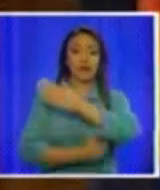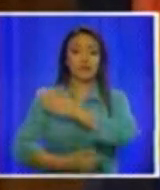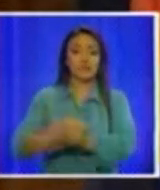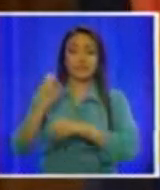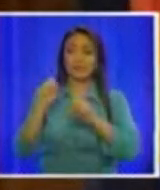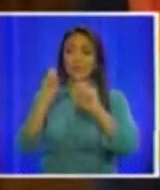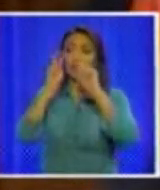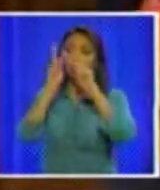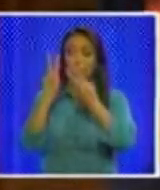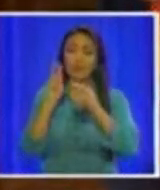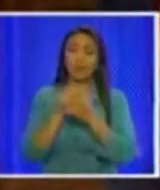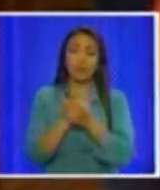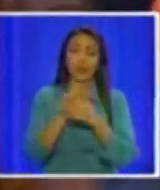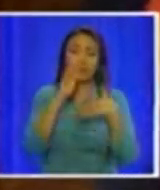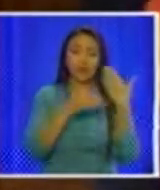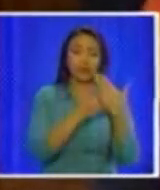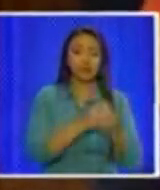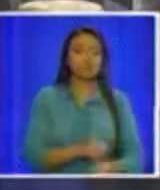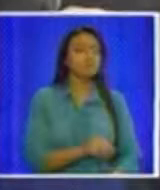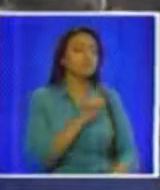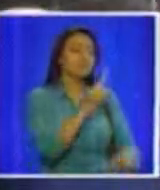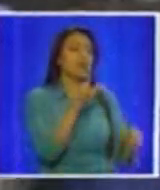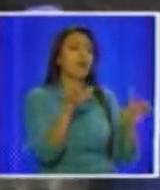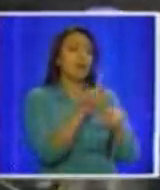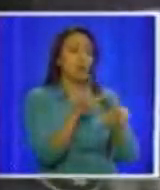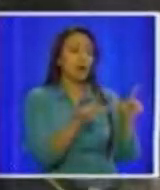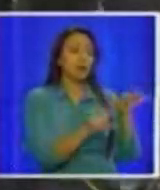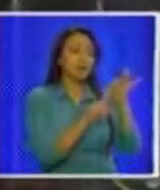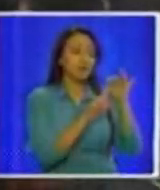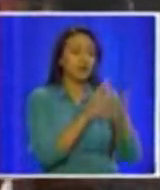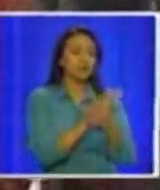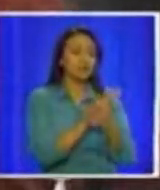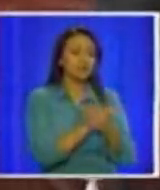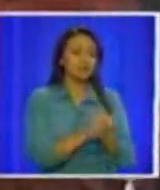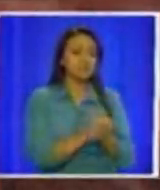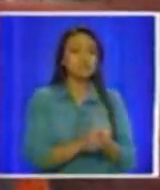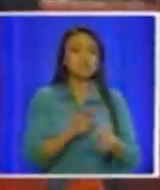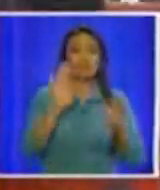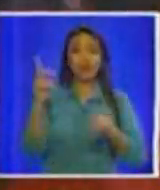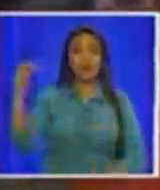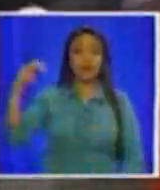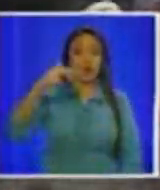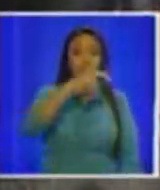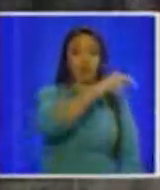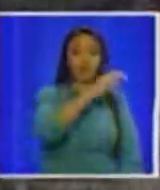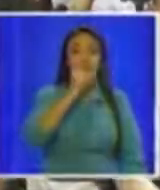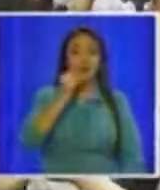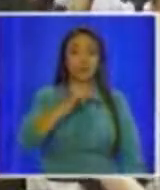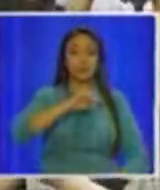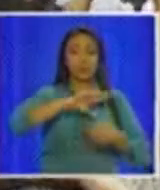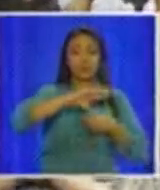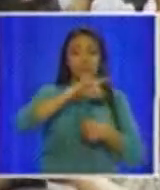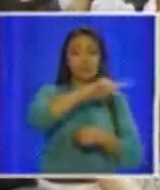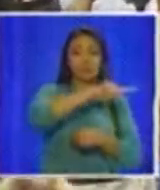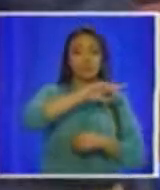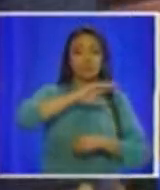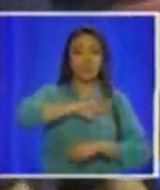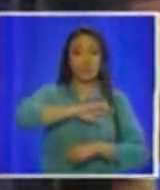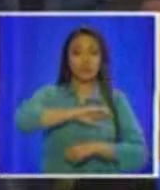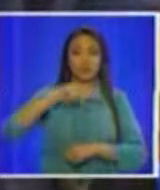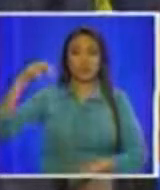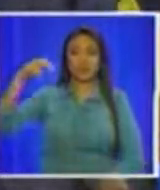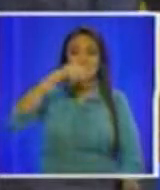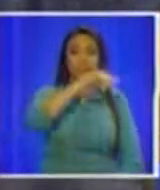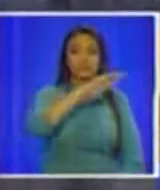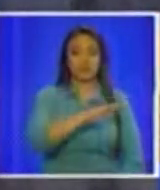estar en un sitio. Para toda... Va a estar en un sitio especial. De inmediato Carapaz cruzó a la Plaza de la Independencia, en donde le esperaban cientos de